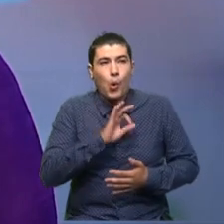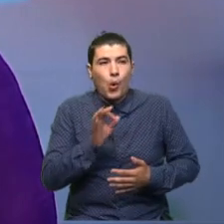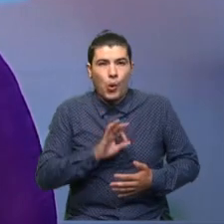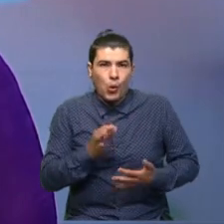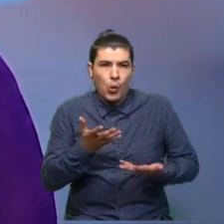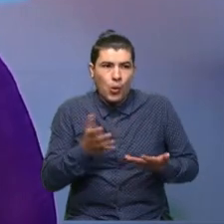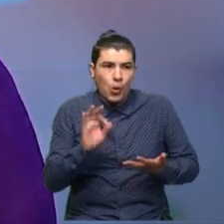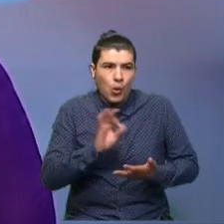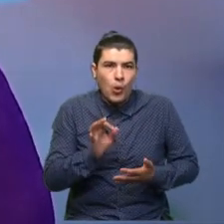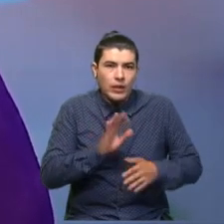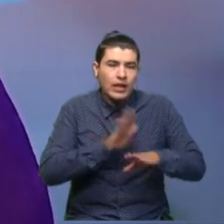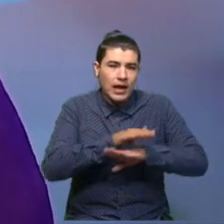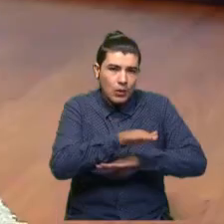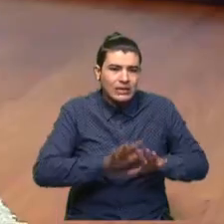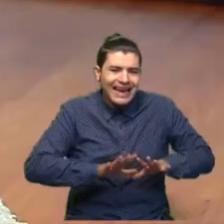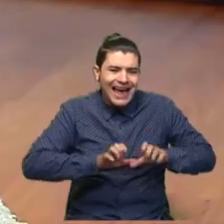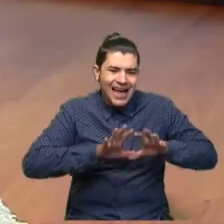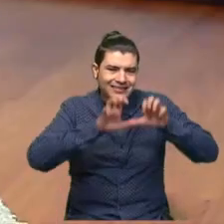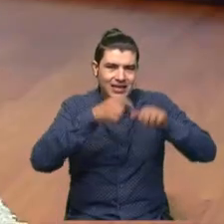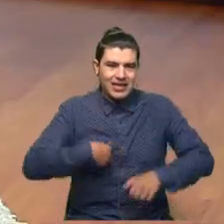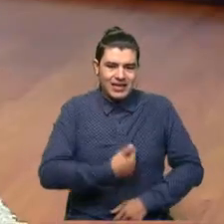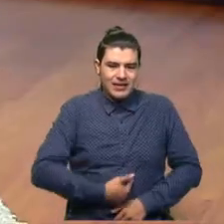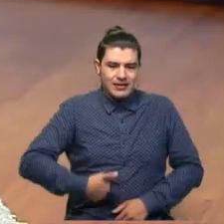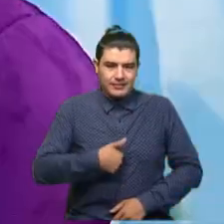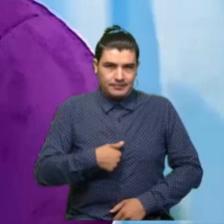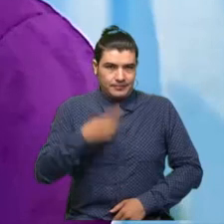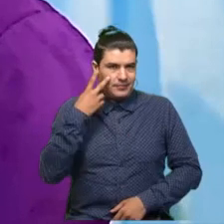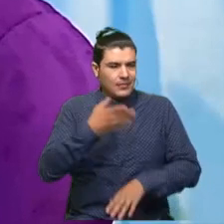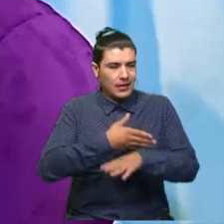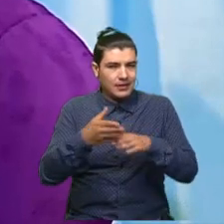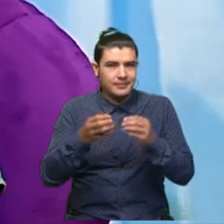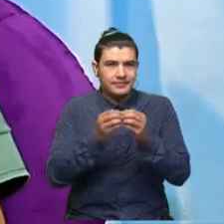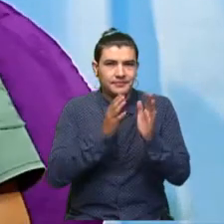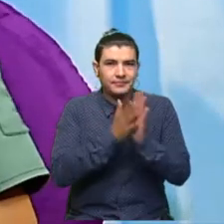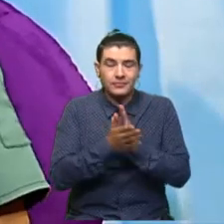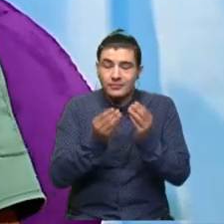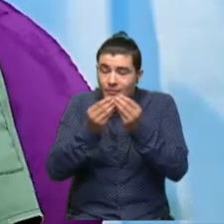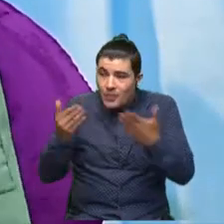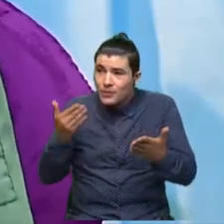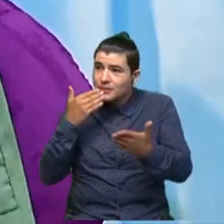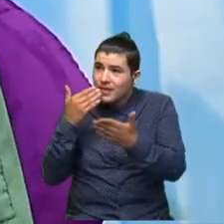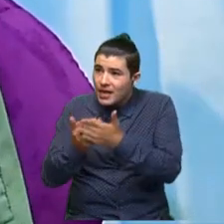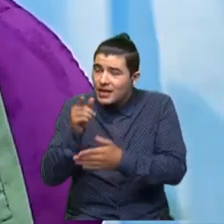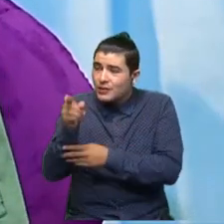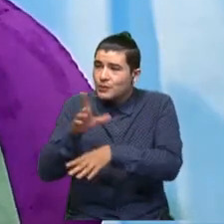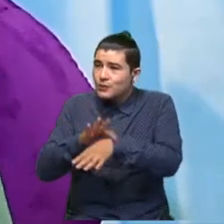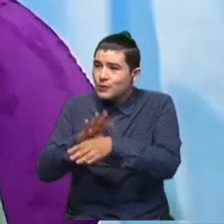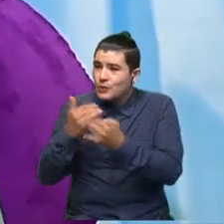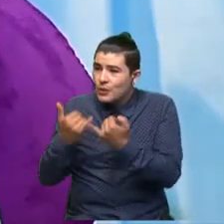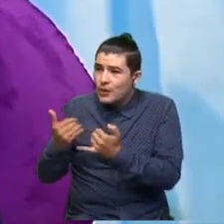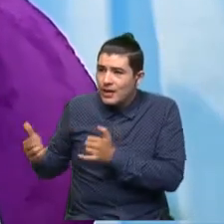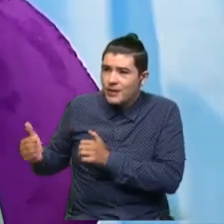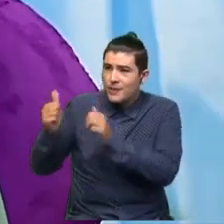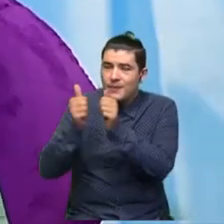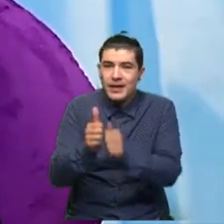como adenocarcinoma gástrico. Ok, doctor, muchísimas gracias por su compañía en el día de hoy.